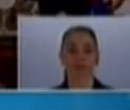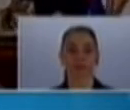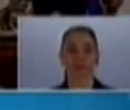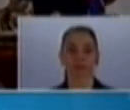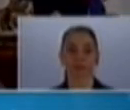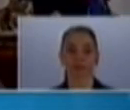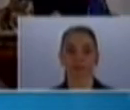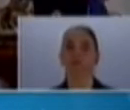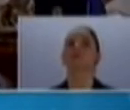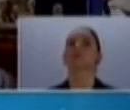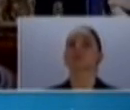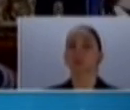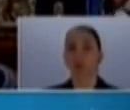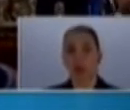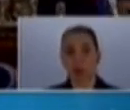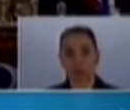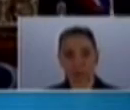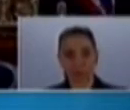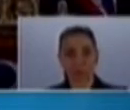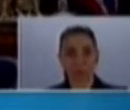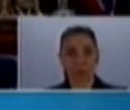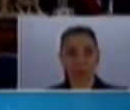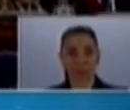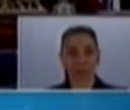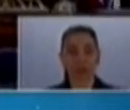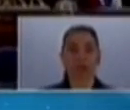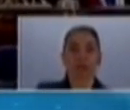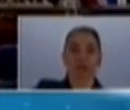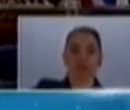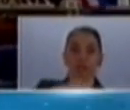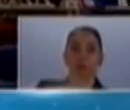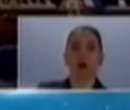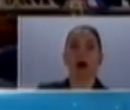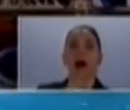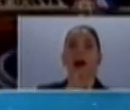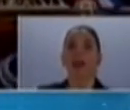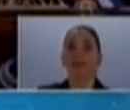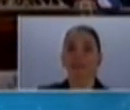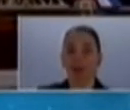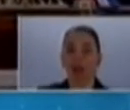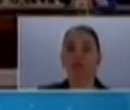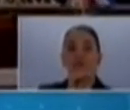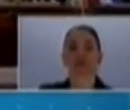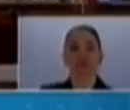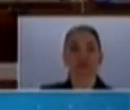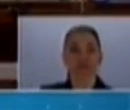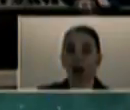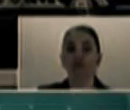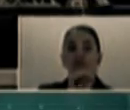presidente saliente Piñera, que llegó a la ceremonia con su propio coche manejándolo él, y se fue de la misma manera. Qué buen